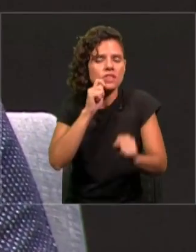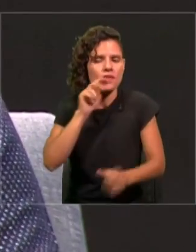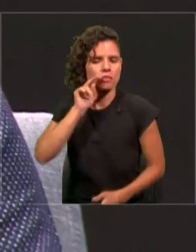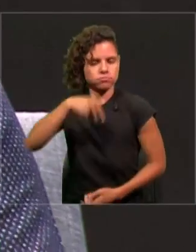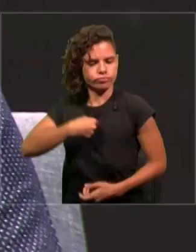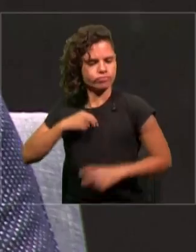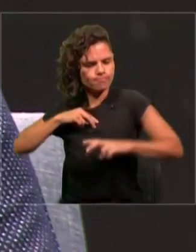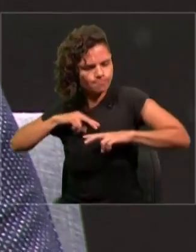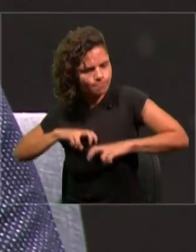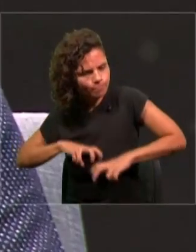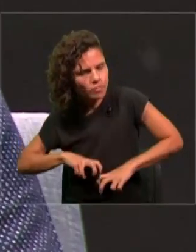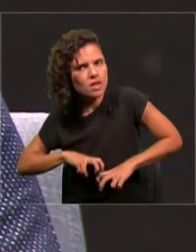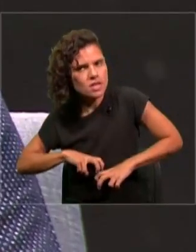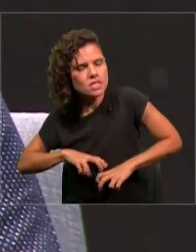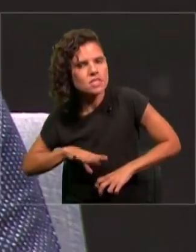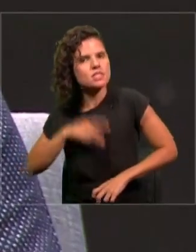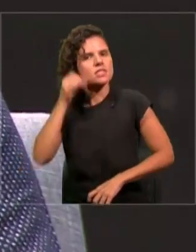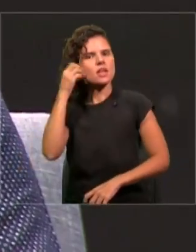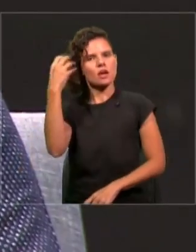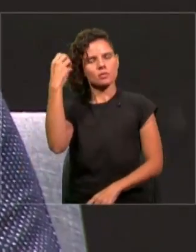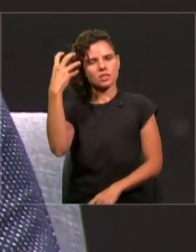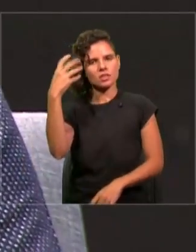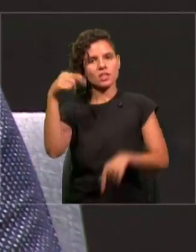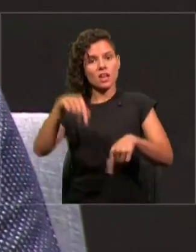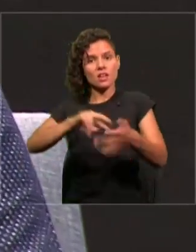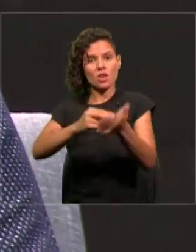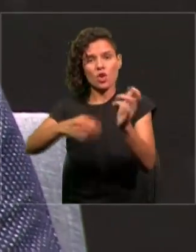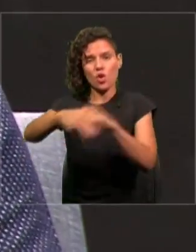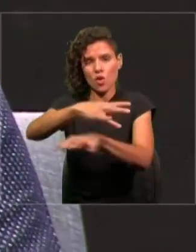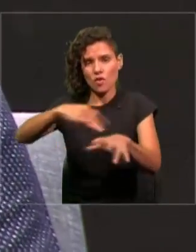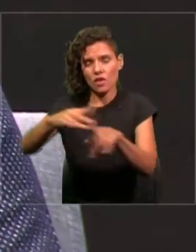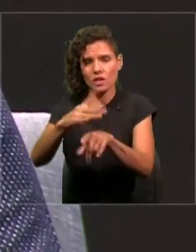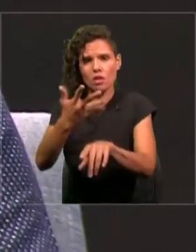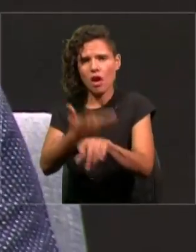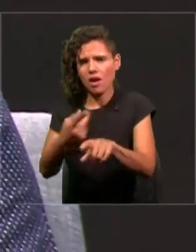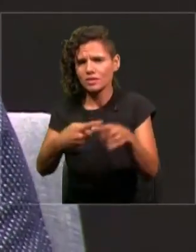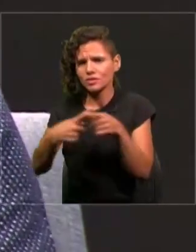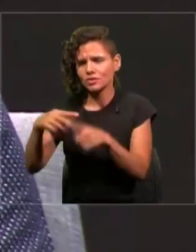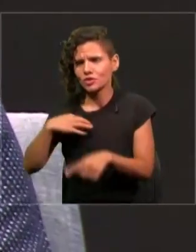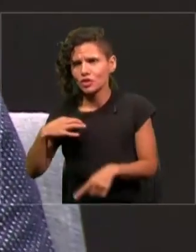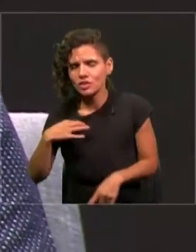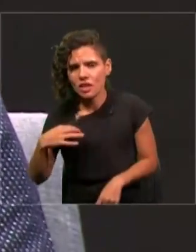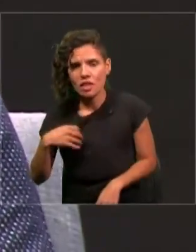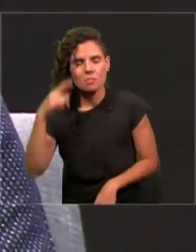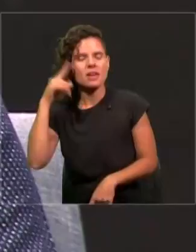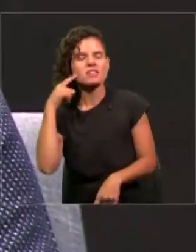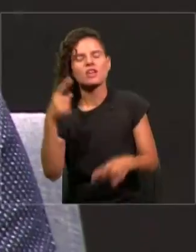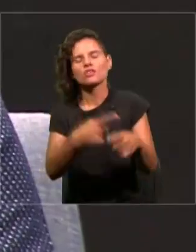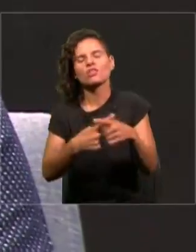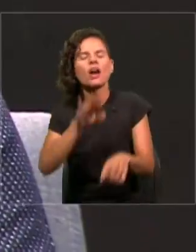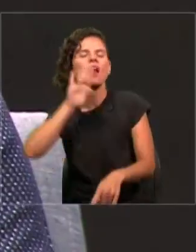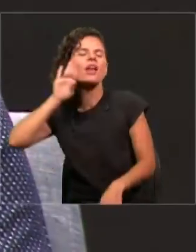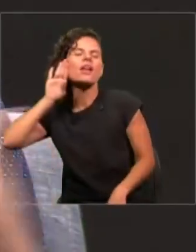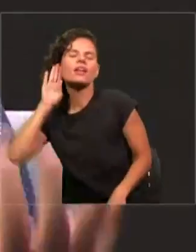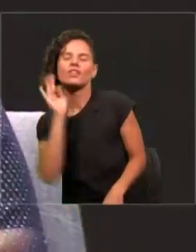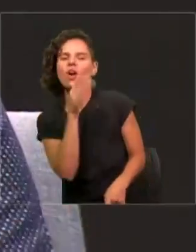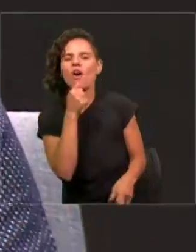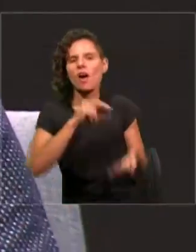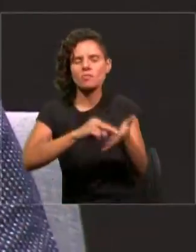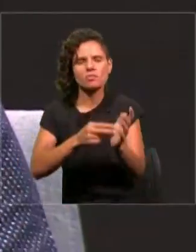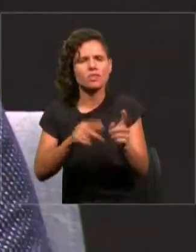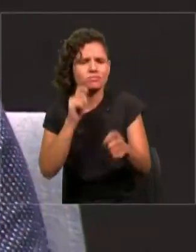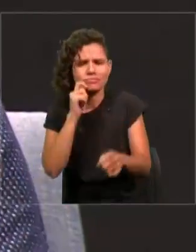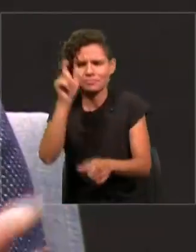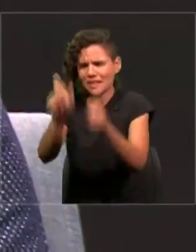sociedad. Y el conflicto como tal está presente en la sociedad. Pensar que una sociedad no tiene conflicto es deshumanizar